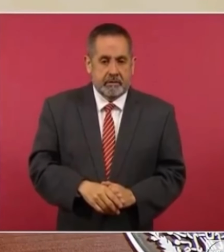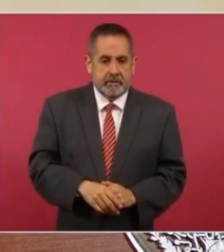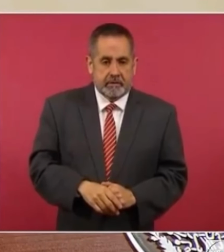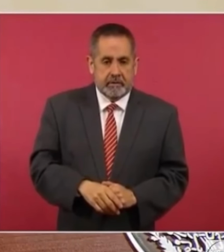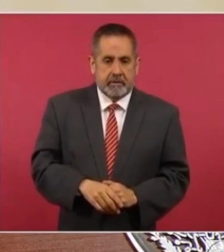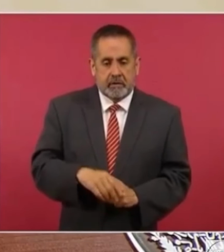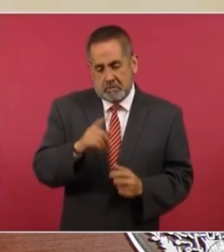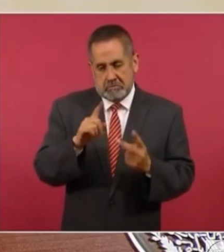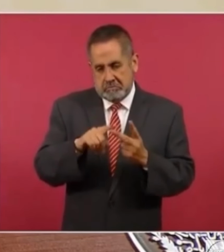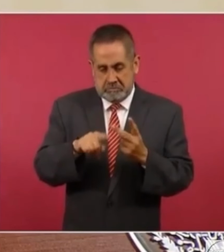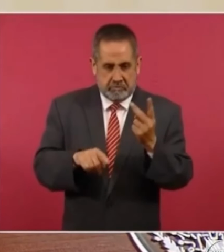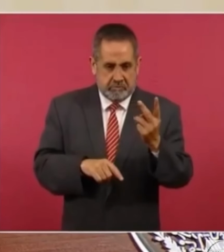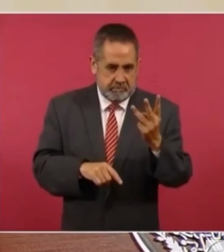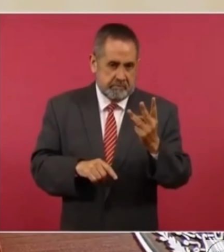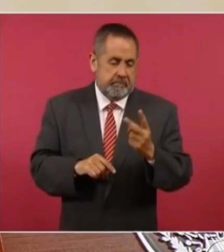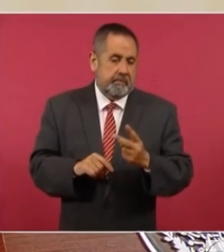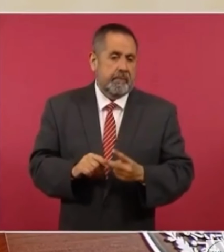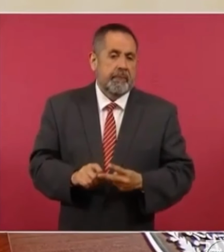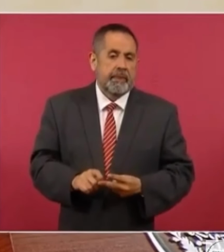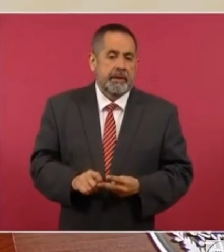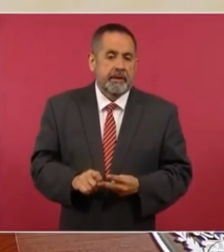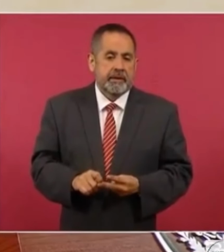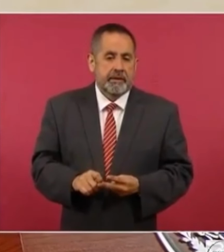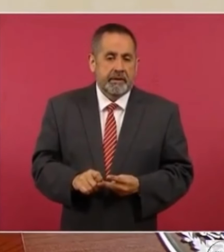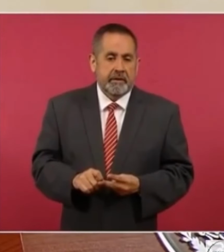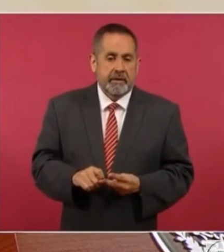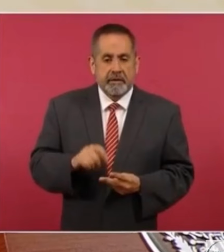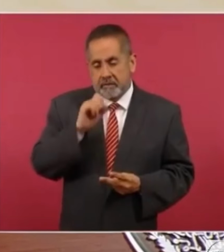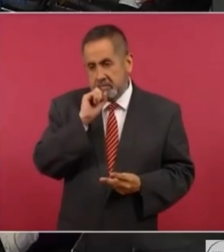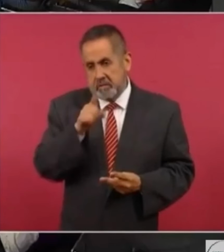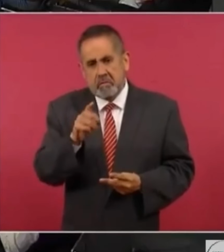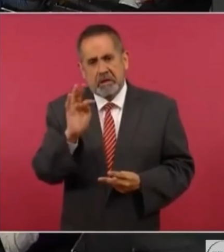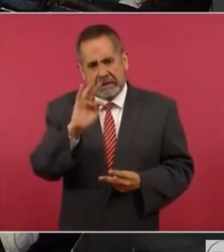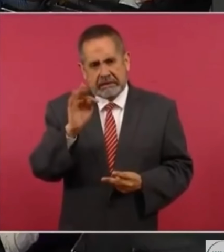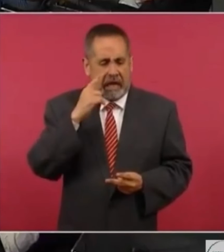Ese es lo segundo, que tampoco se descarta, ¿no?